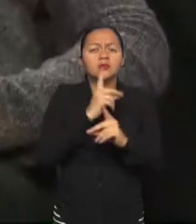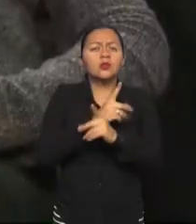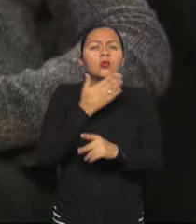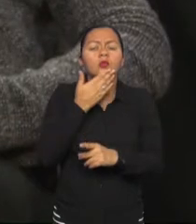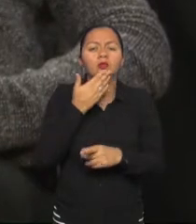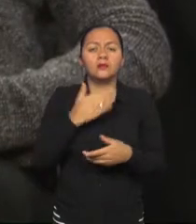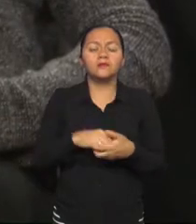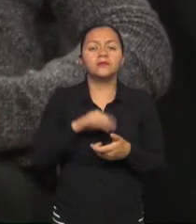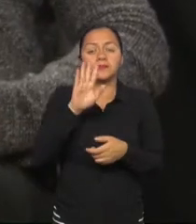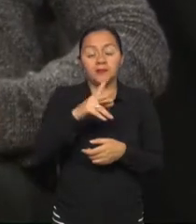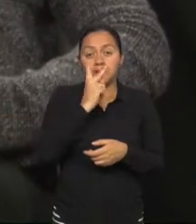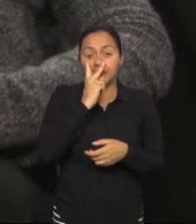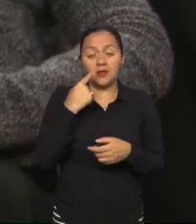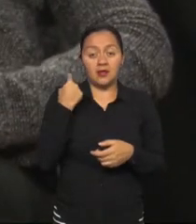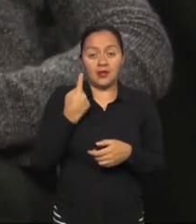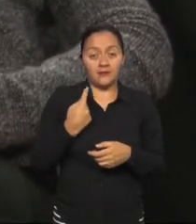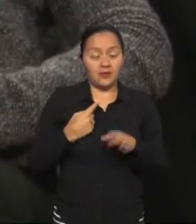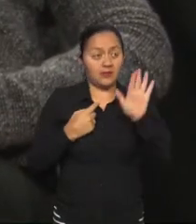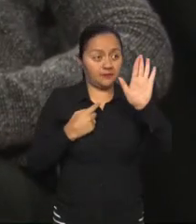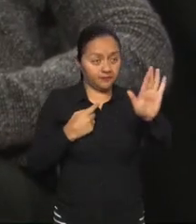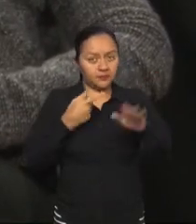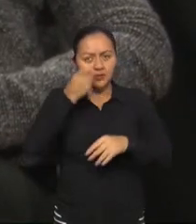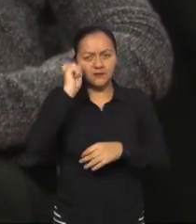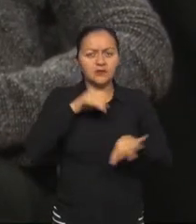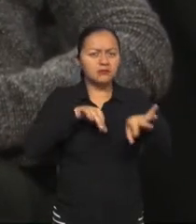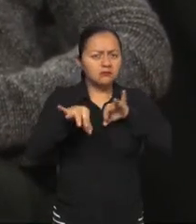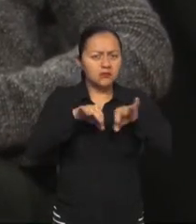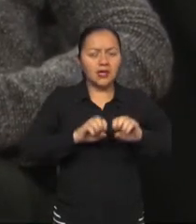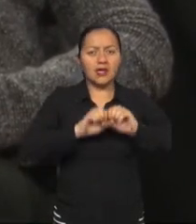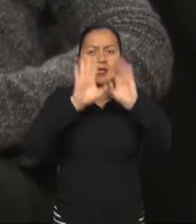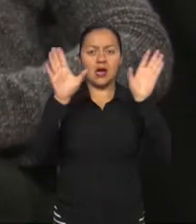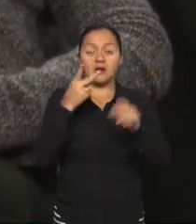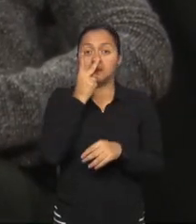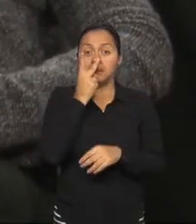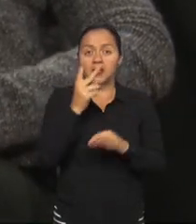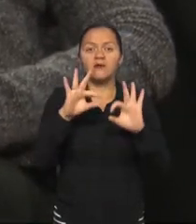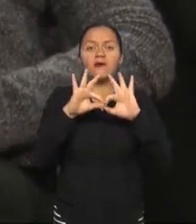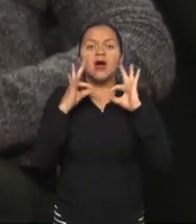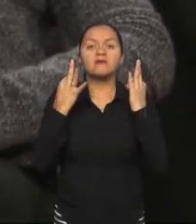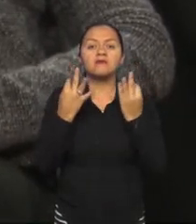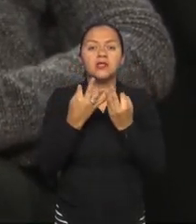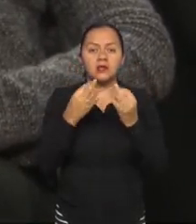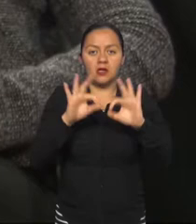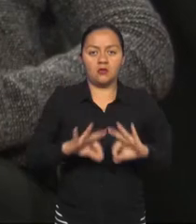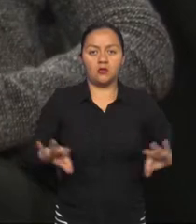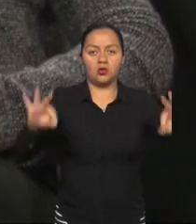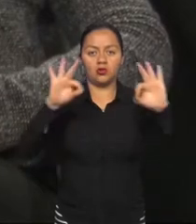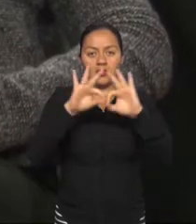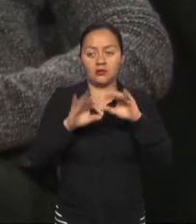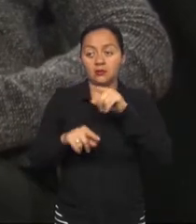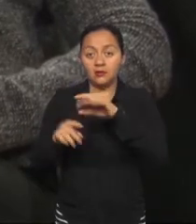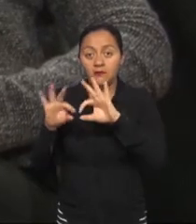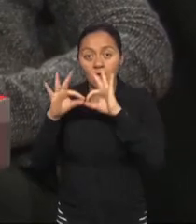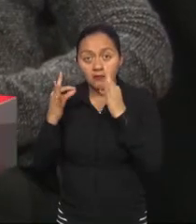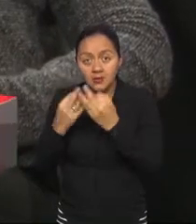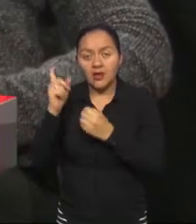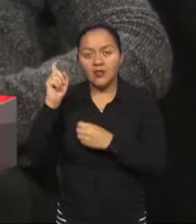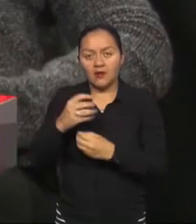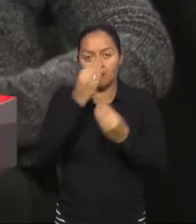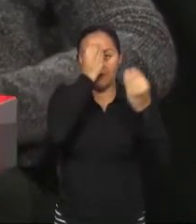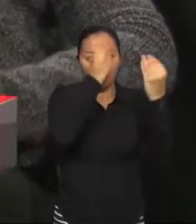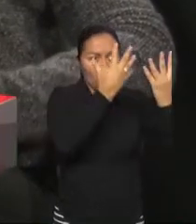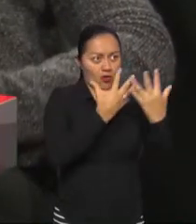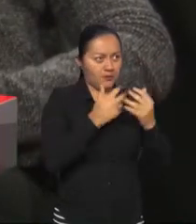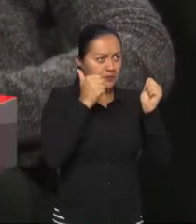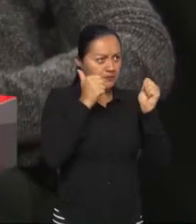Ahí, Gaby y Javier, yo pienso que es fundamental, sí, que la familia pase a ser un agente informado, un